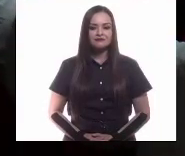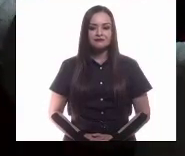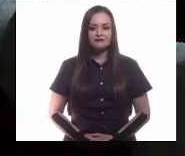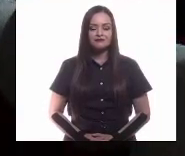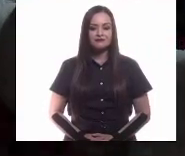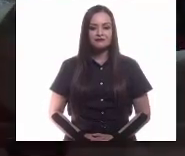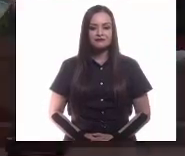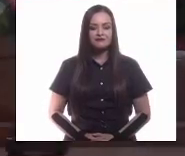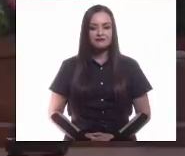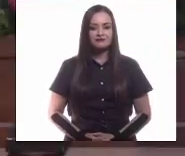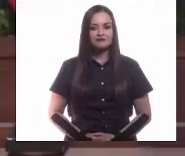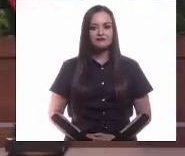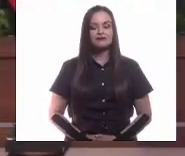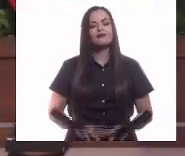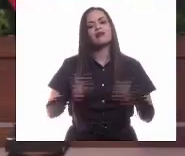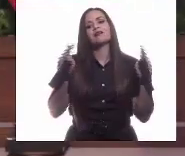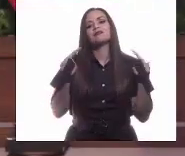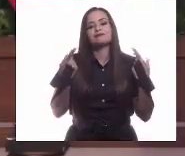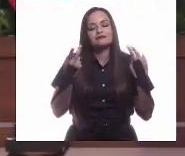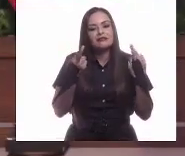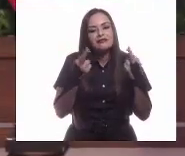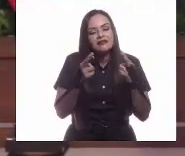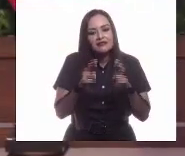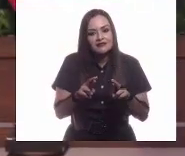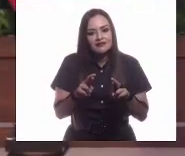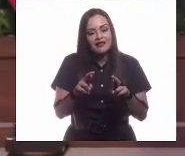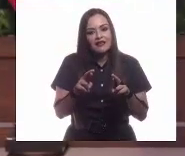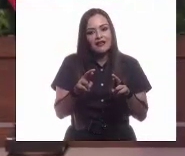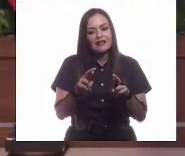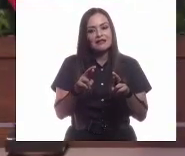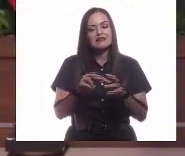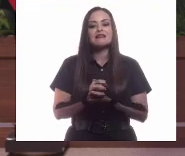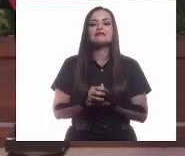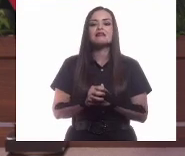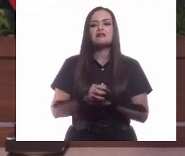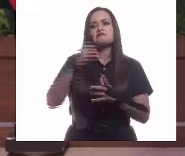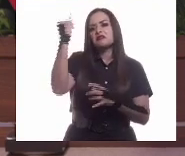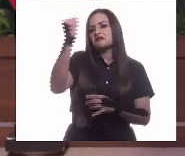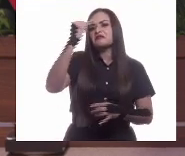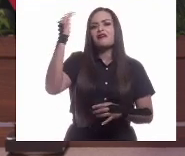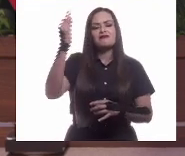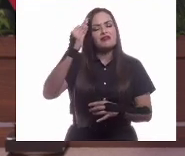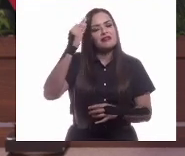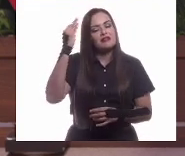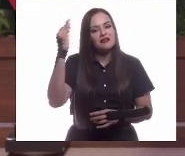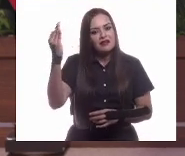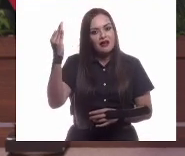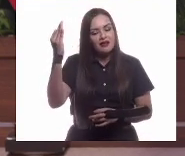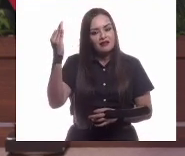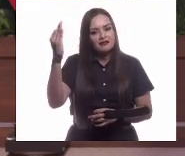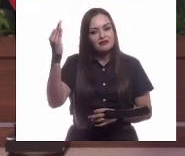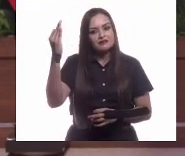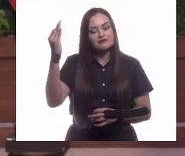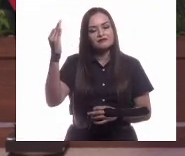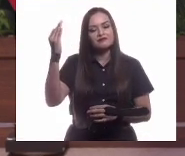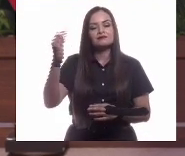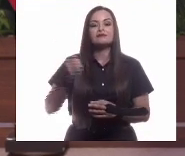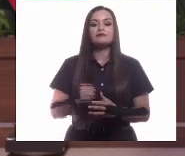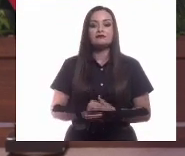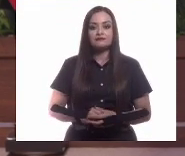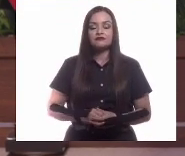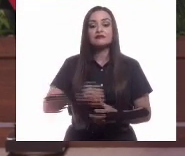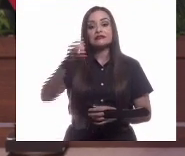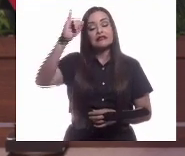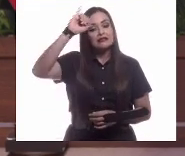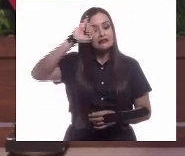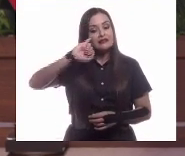A los diversos representantes de dependencias federales que nos hicieron sus titulares